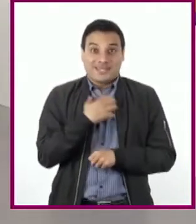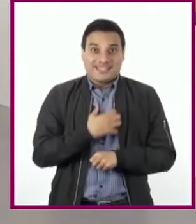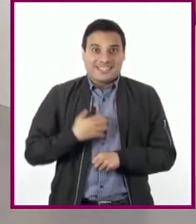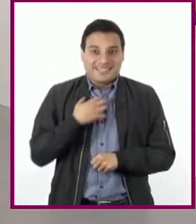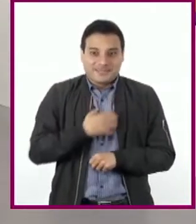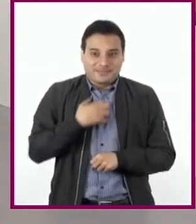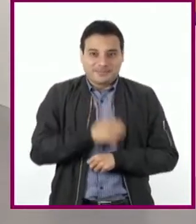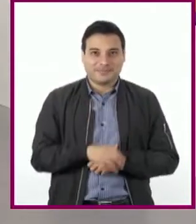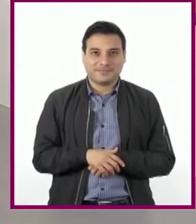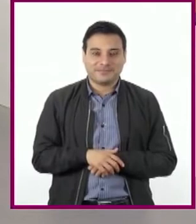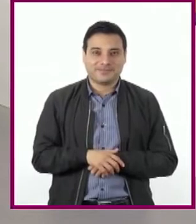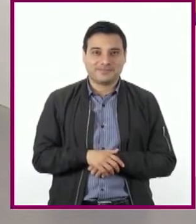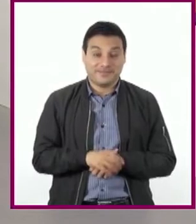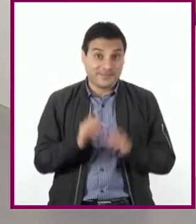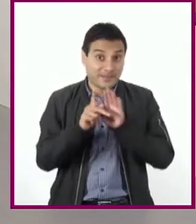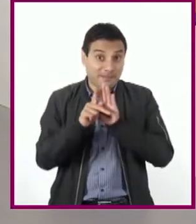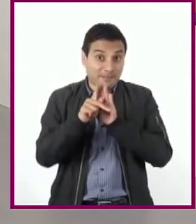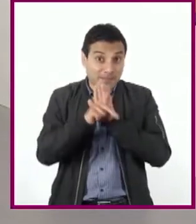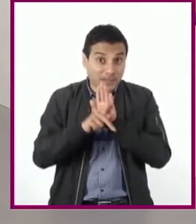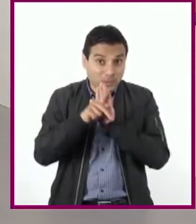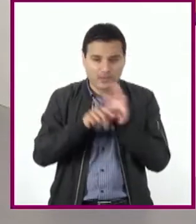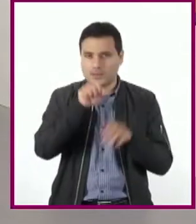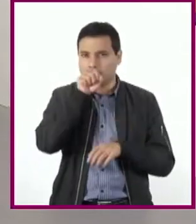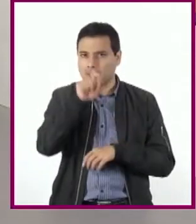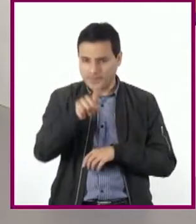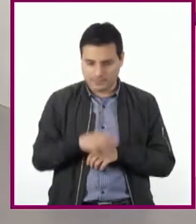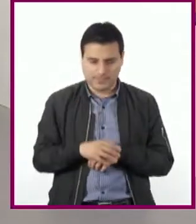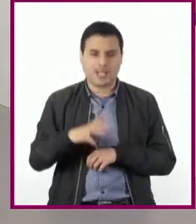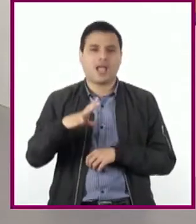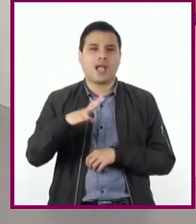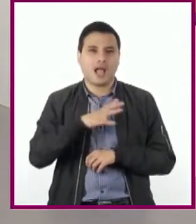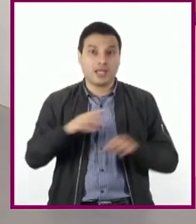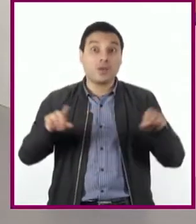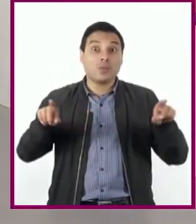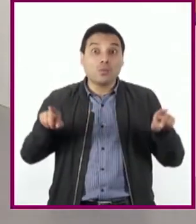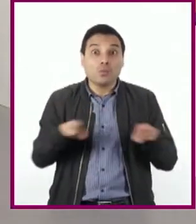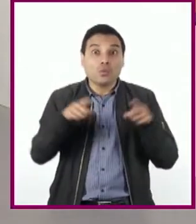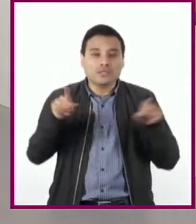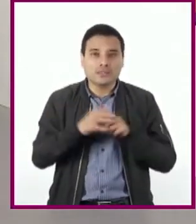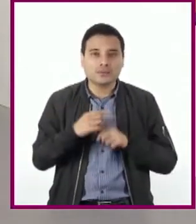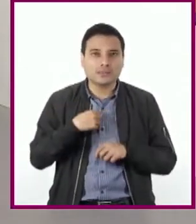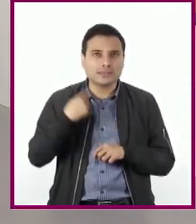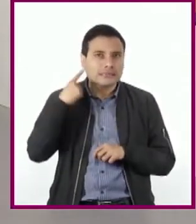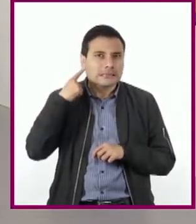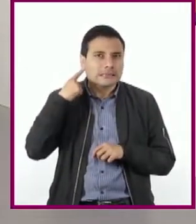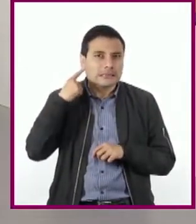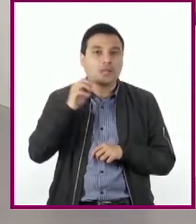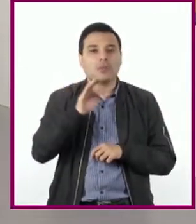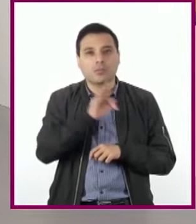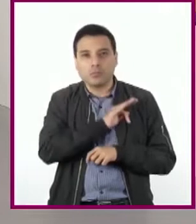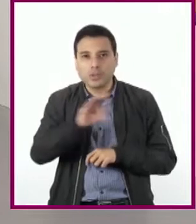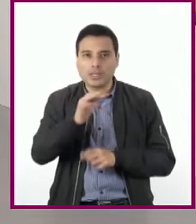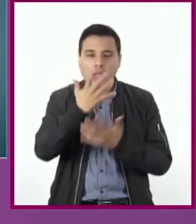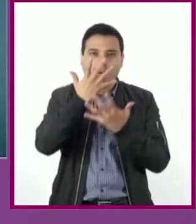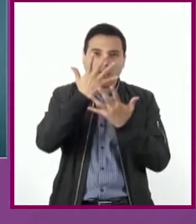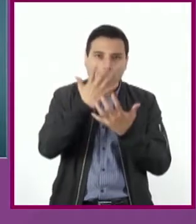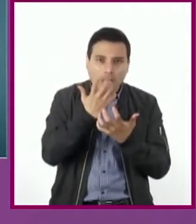En las películas pasa lo mismo. La música condiciona nuestro estado de ánimo, aunque no nos demos